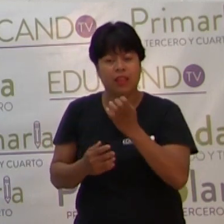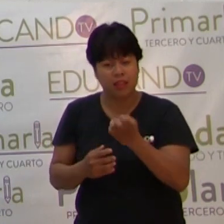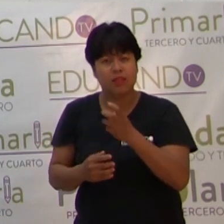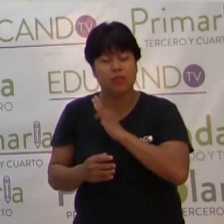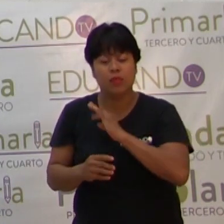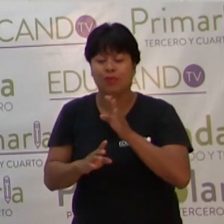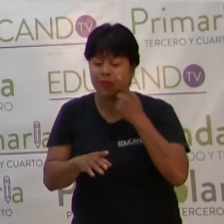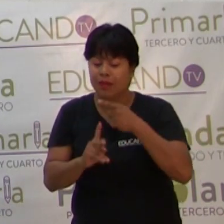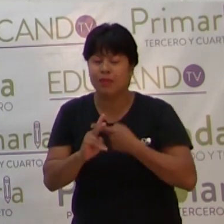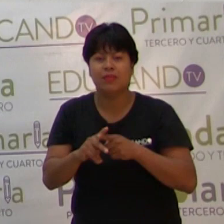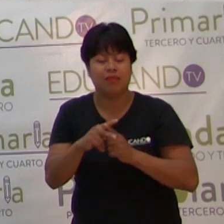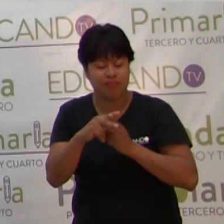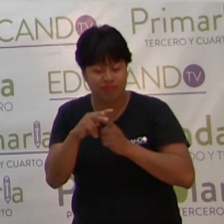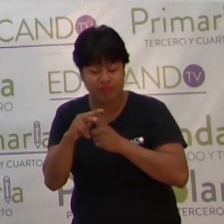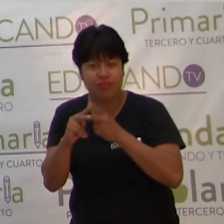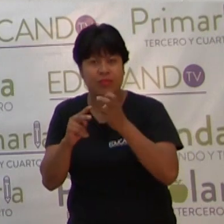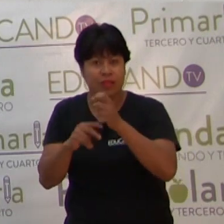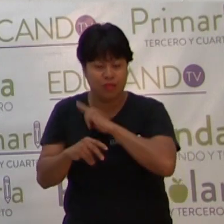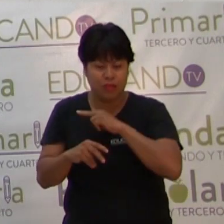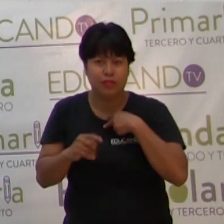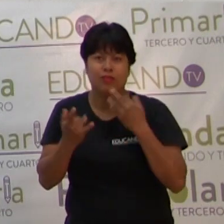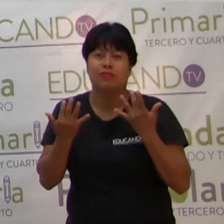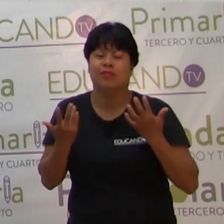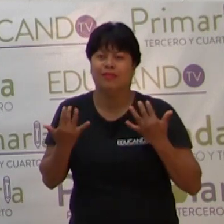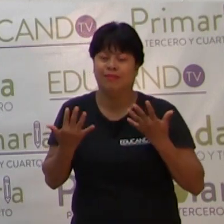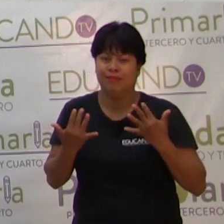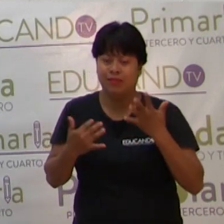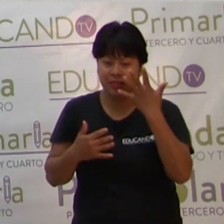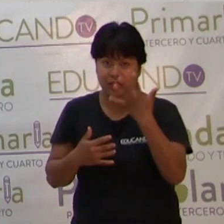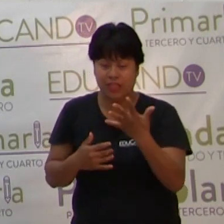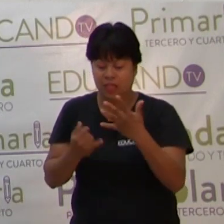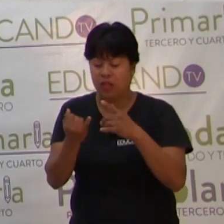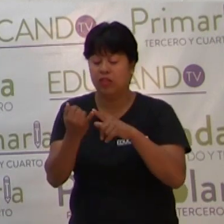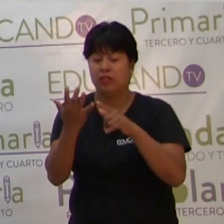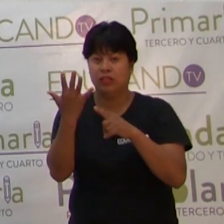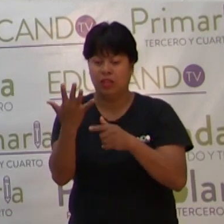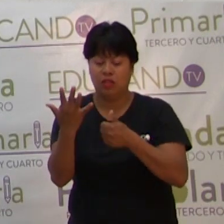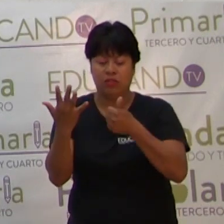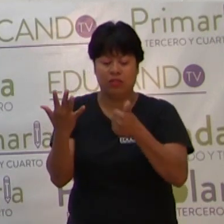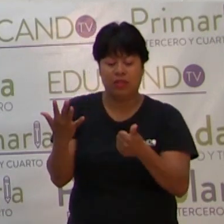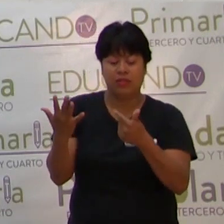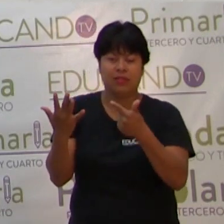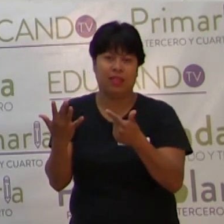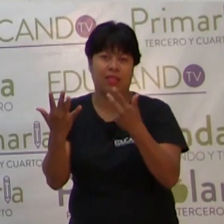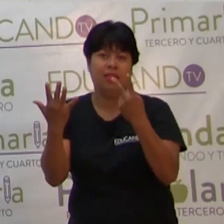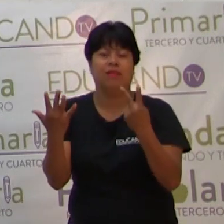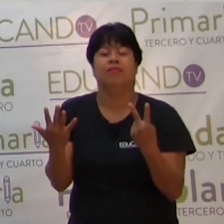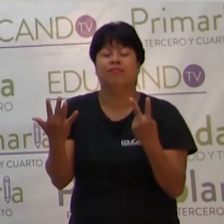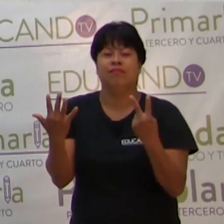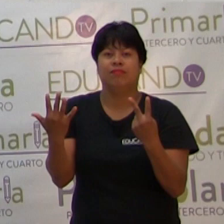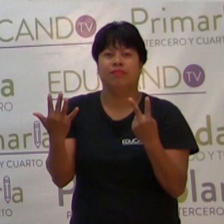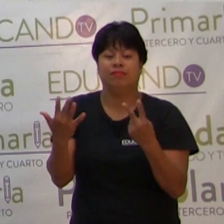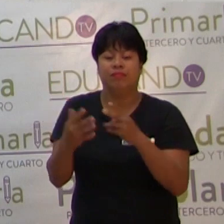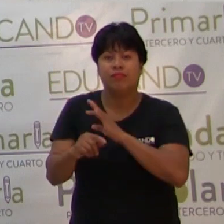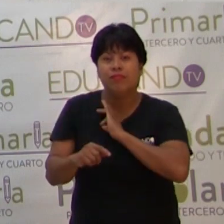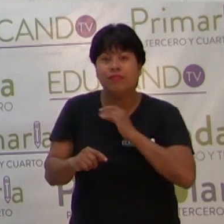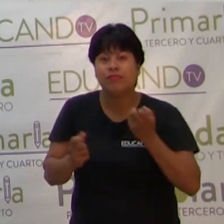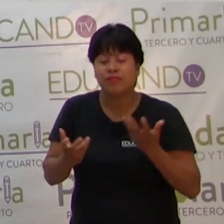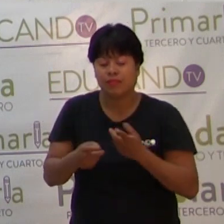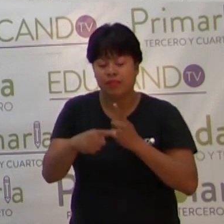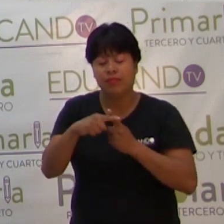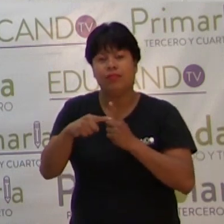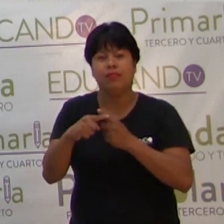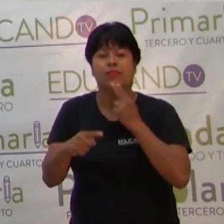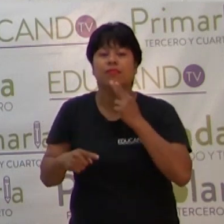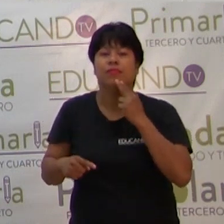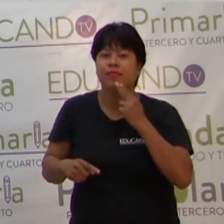hacer cálculos. Y son nuestros propios dedos. 5, 6, 7, por ejemplo. Y ya estamos sumando,